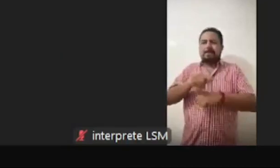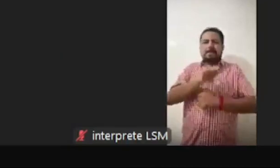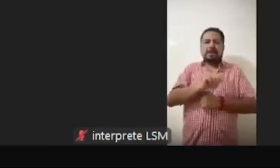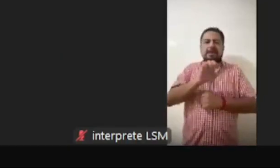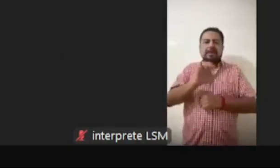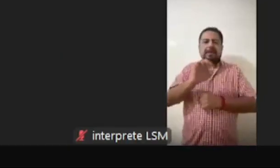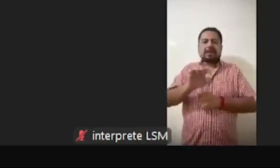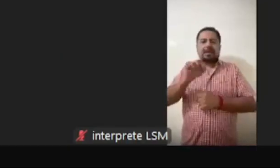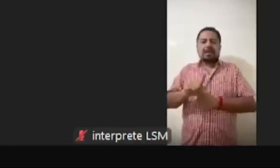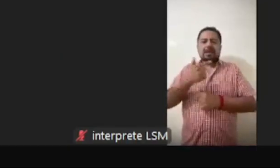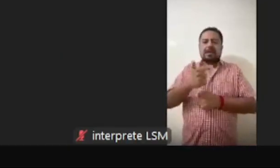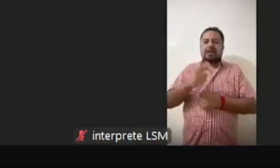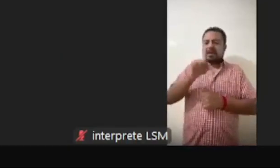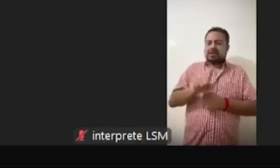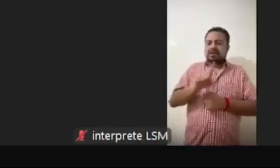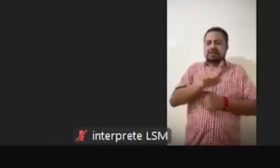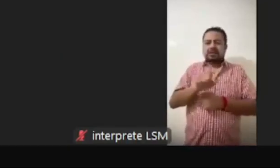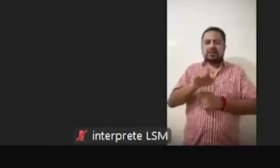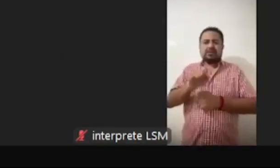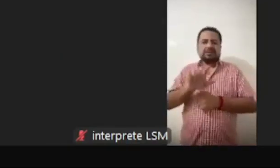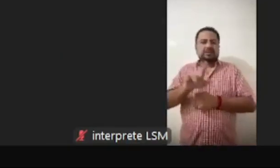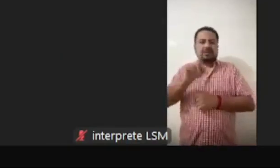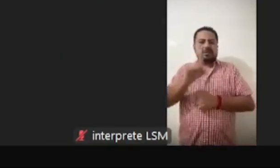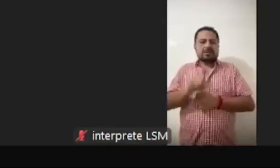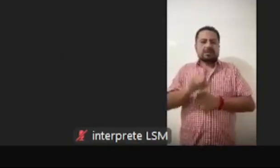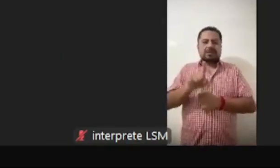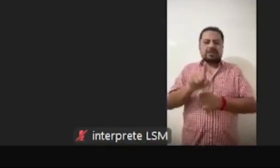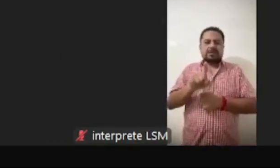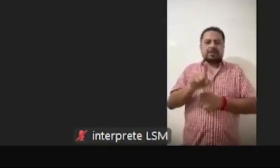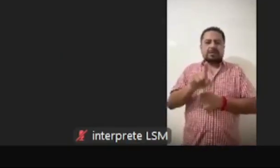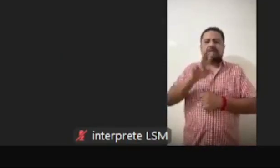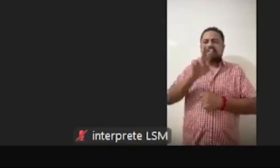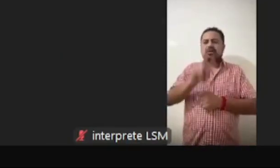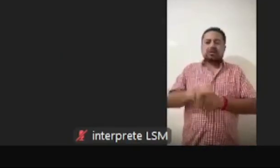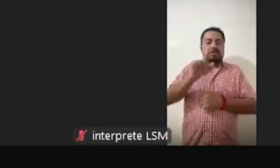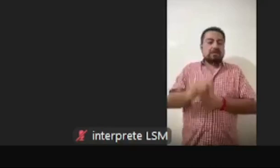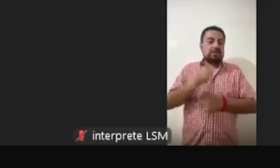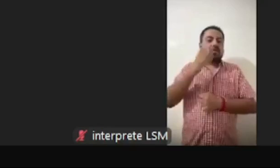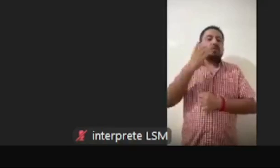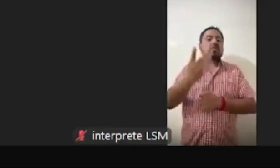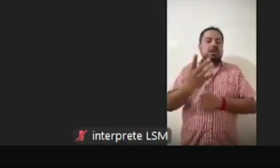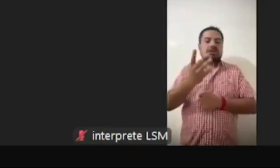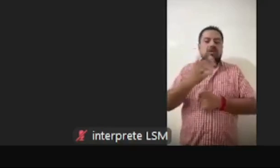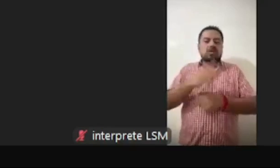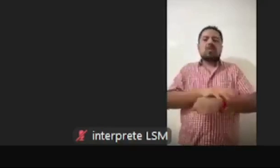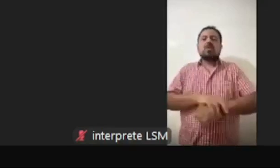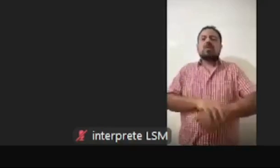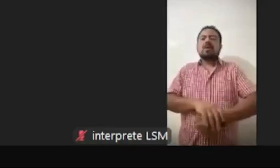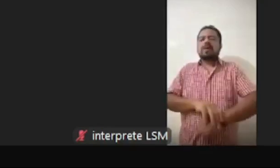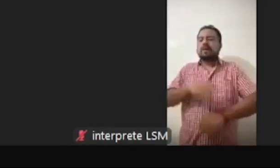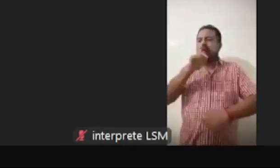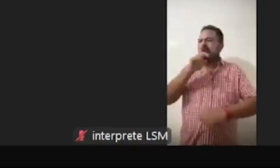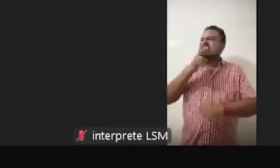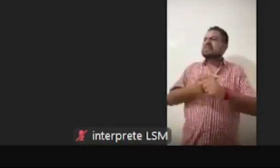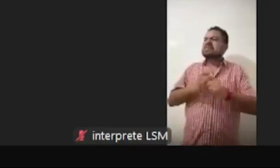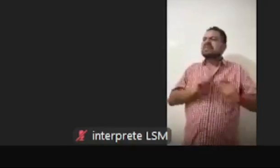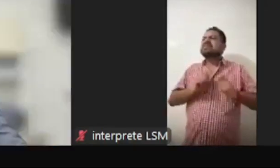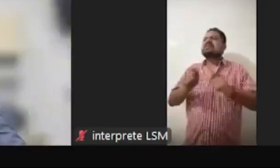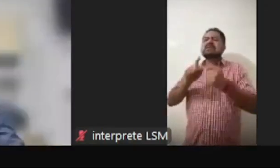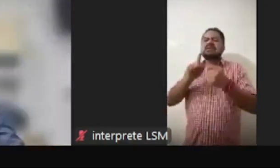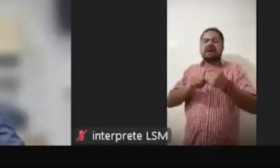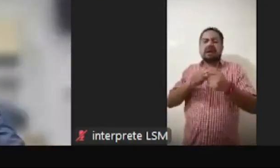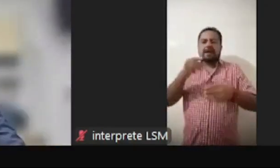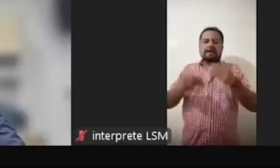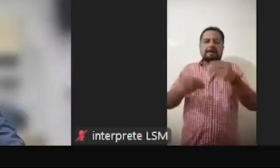G, diagonal 125, diagonal 2024, que de igual forma fue turnado a la ponencia de la magistrada